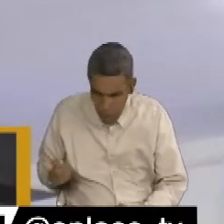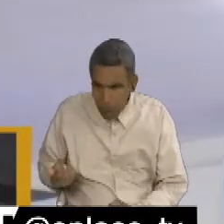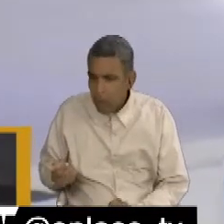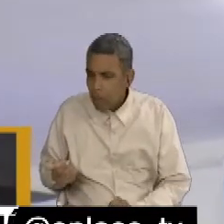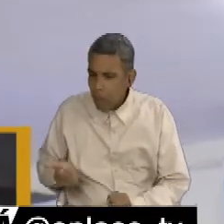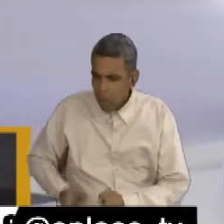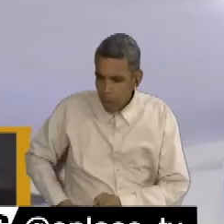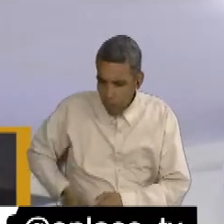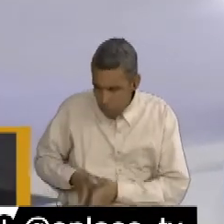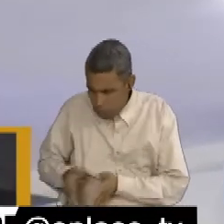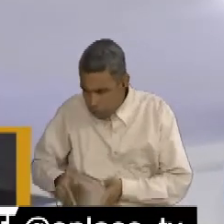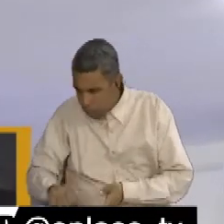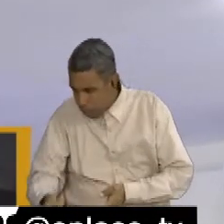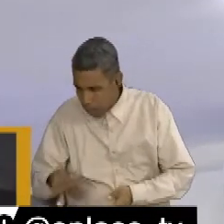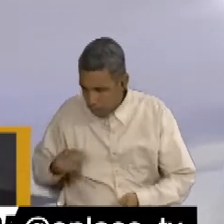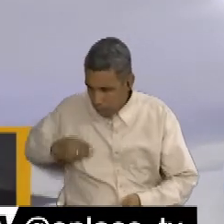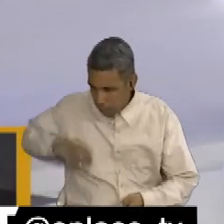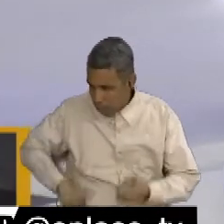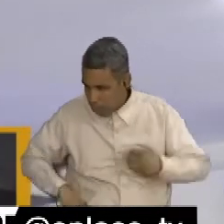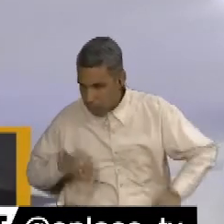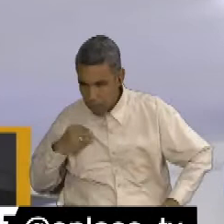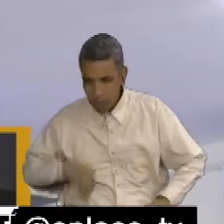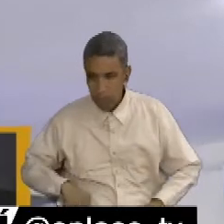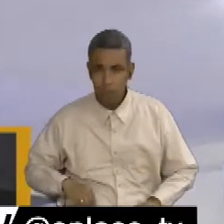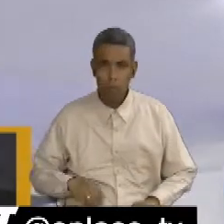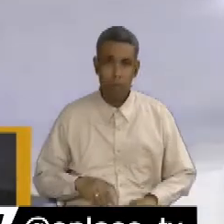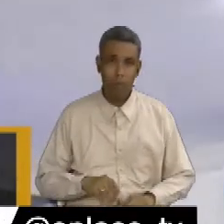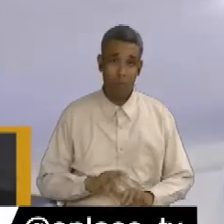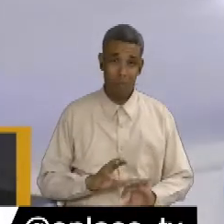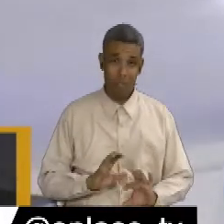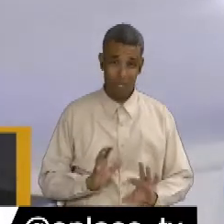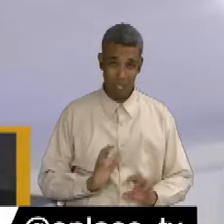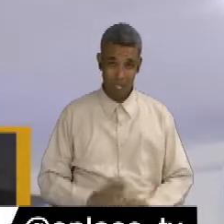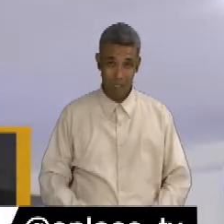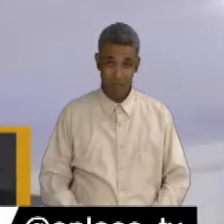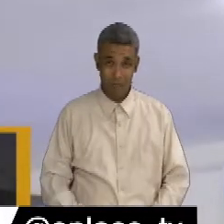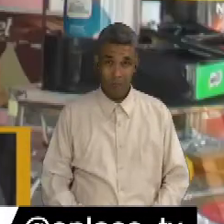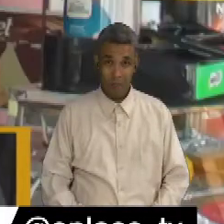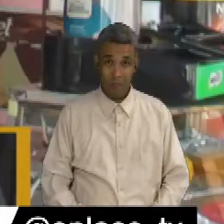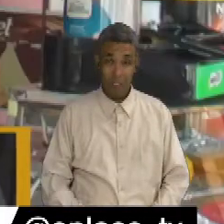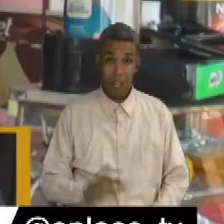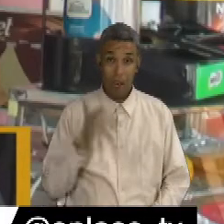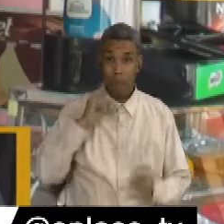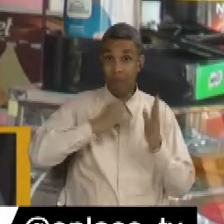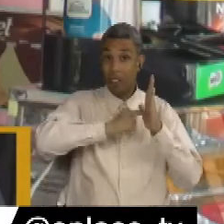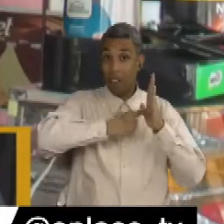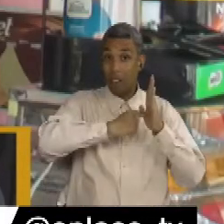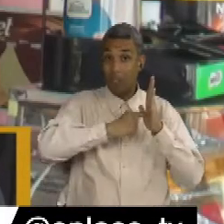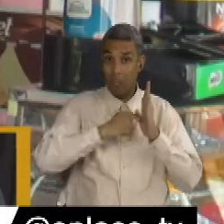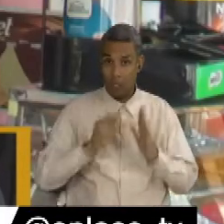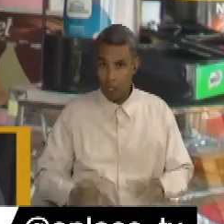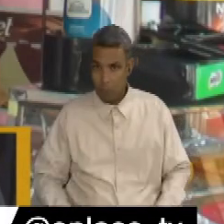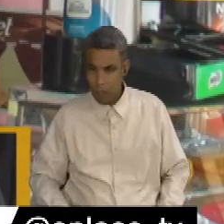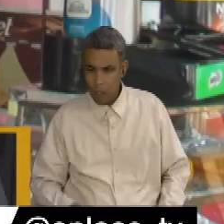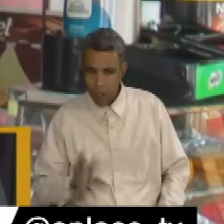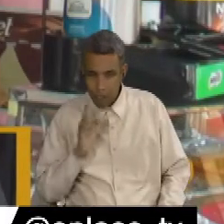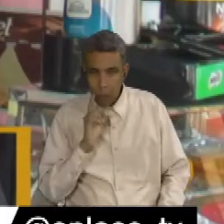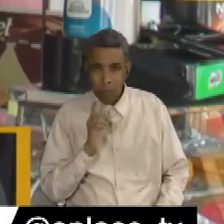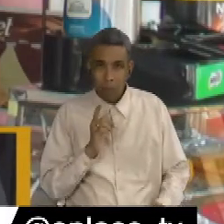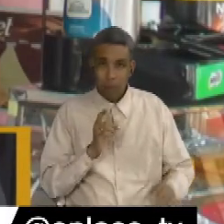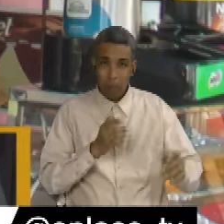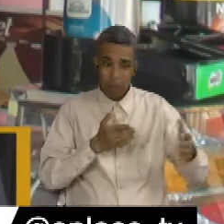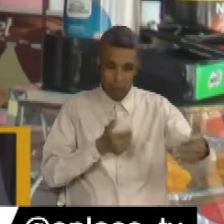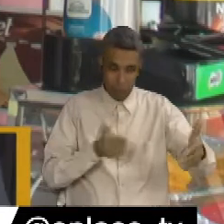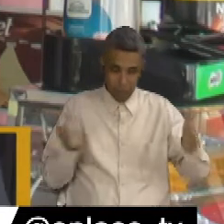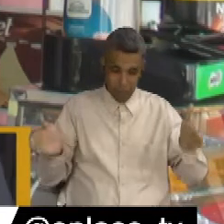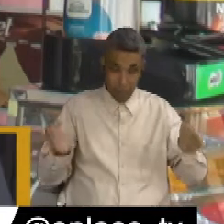en la heladería pues también, ahora ya son tecnificados, ya traen un destornillador para abrir la caja de la heladería, que es la del